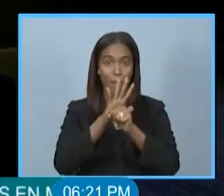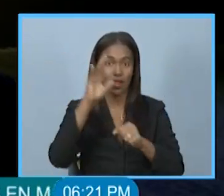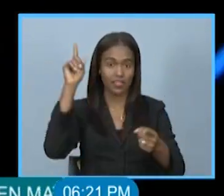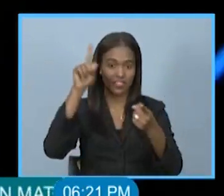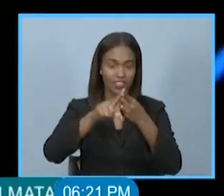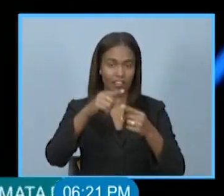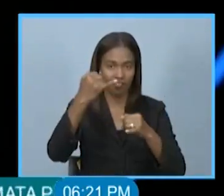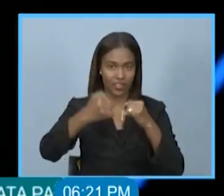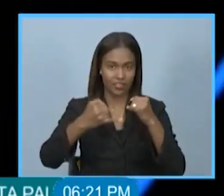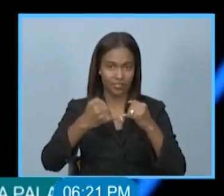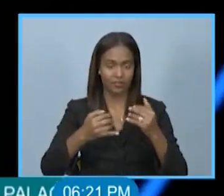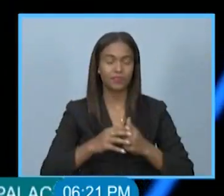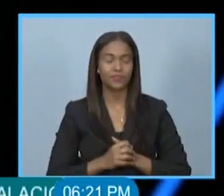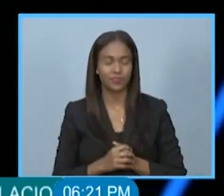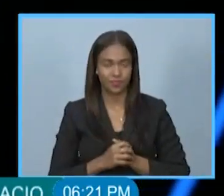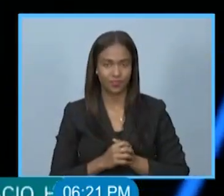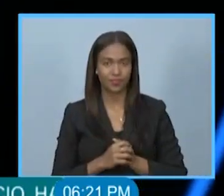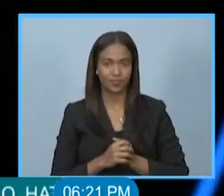final perfecto